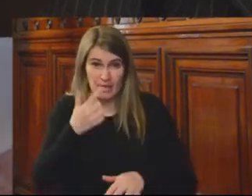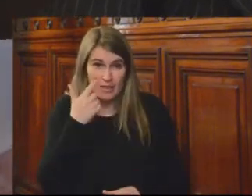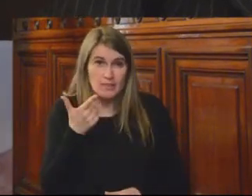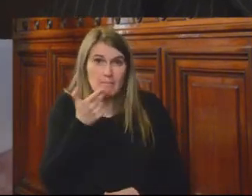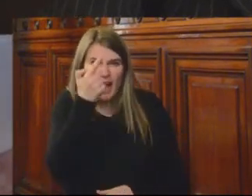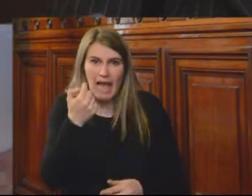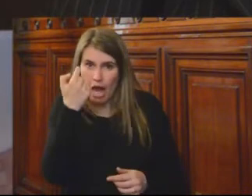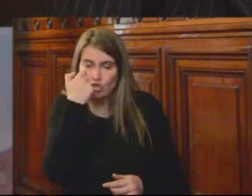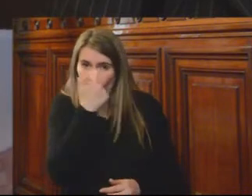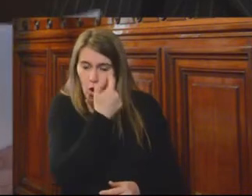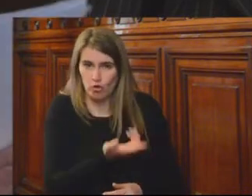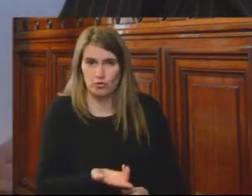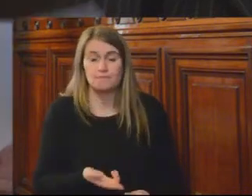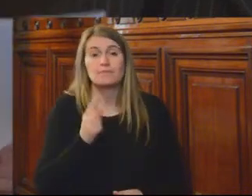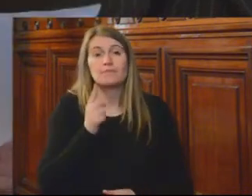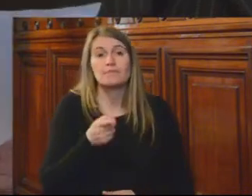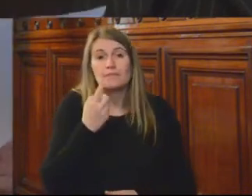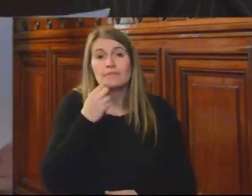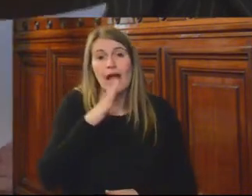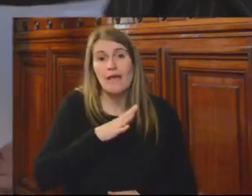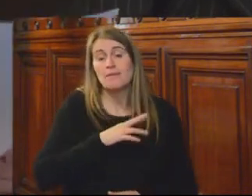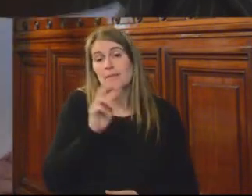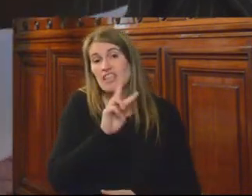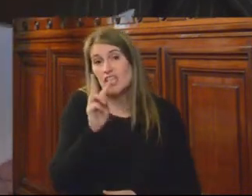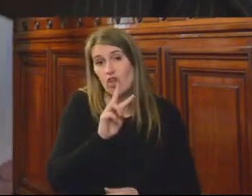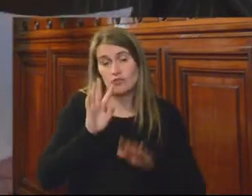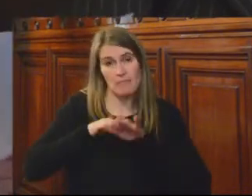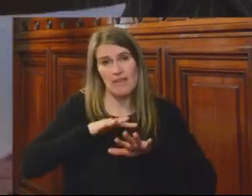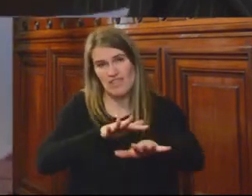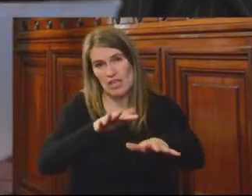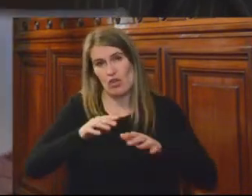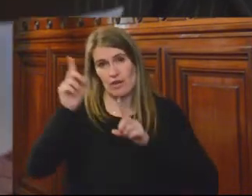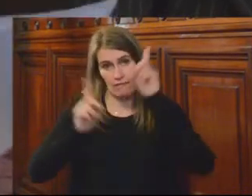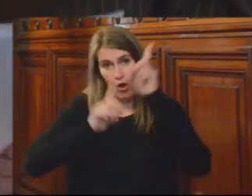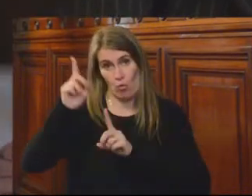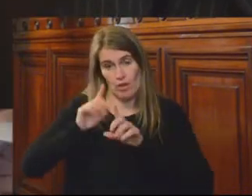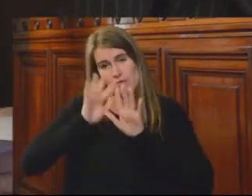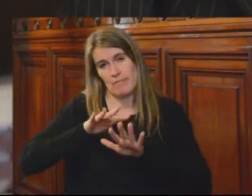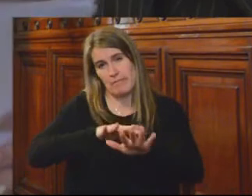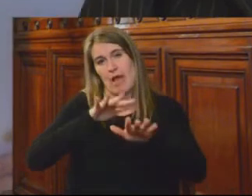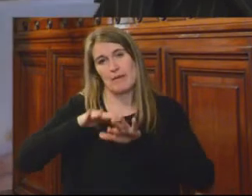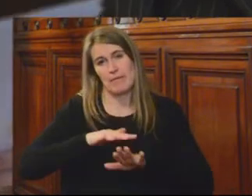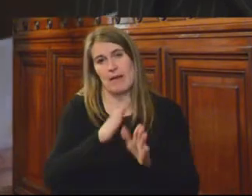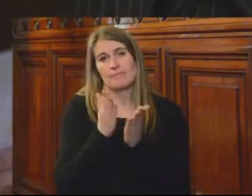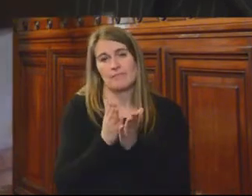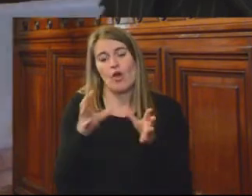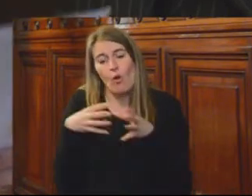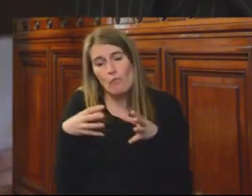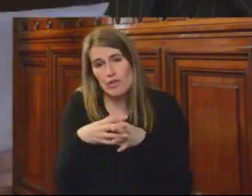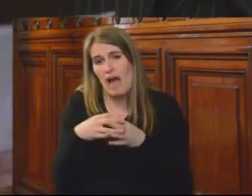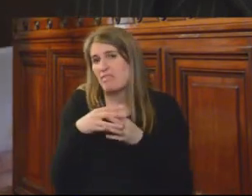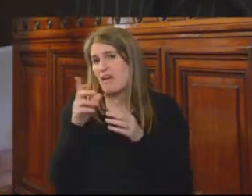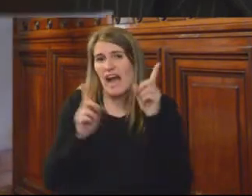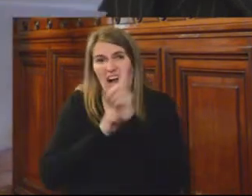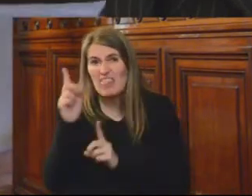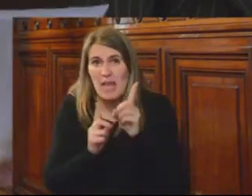Entre abril a julio, 92 manifestaciones convocadas por la comunidad universitaria o por la comunidad académica o que tuvieron